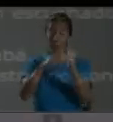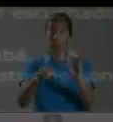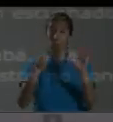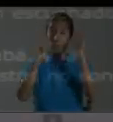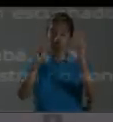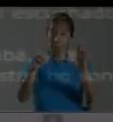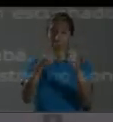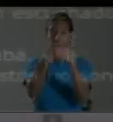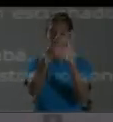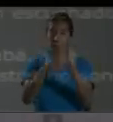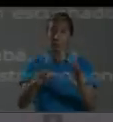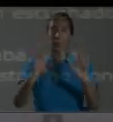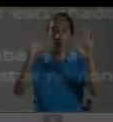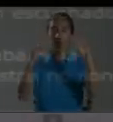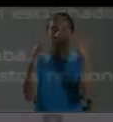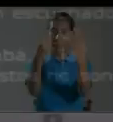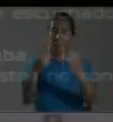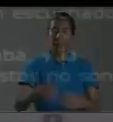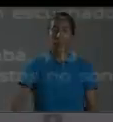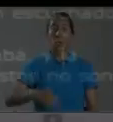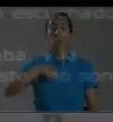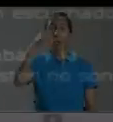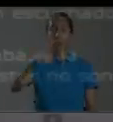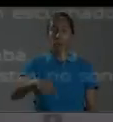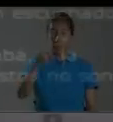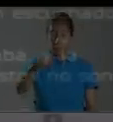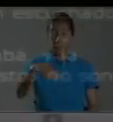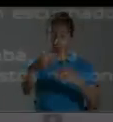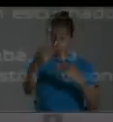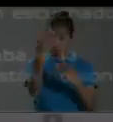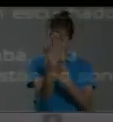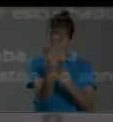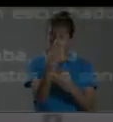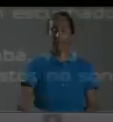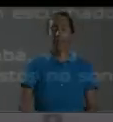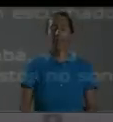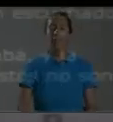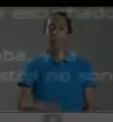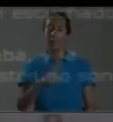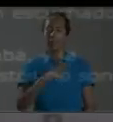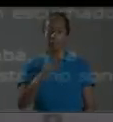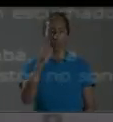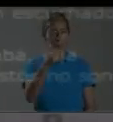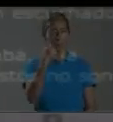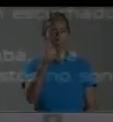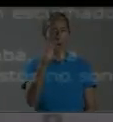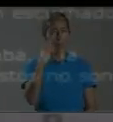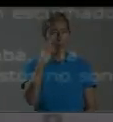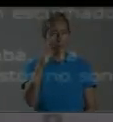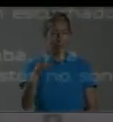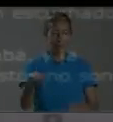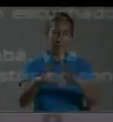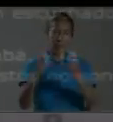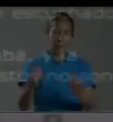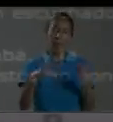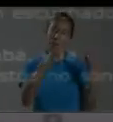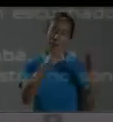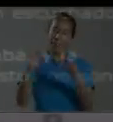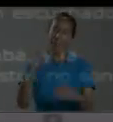16. Los que están aquí al frente y tienen buena vista, así como el pastor, pues pueden